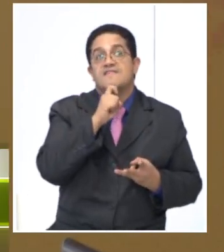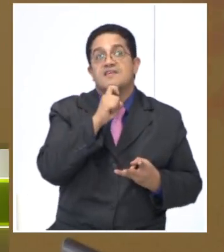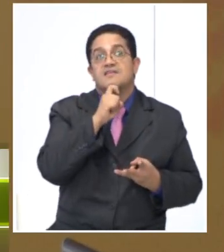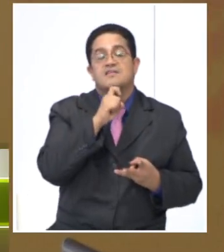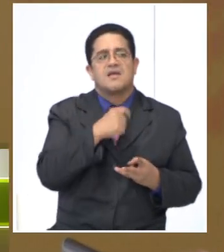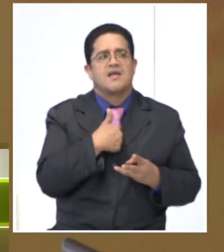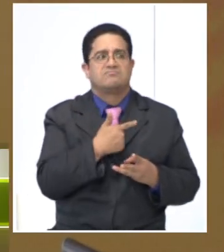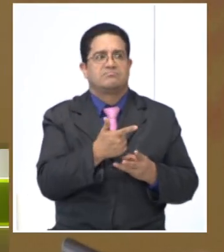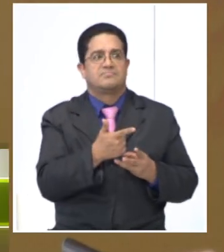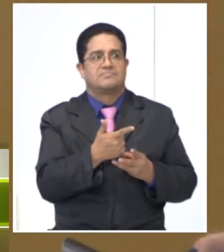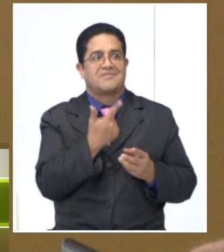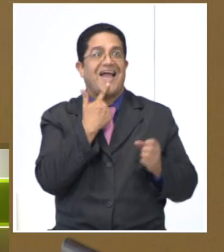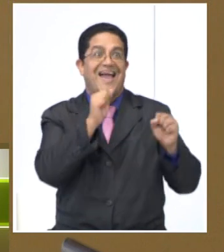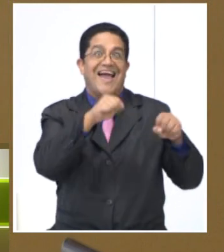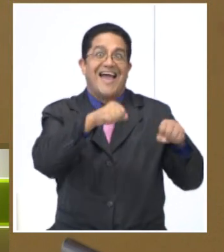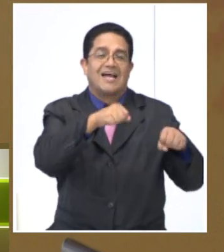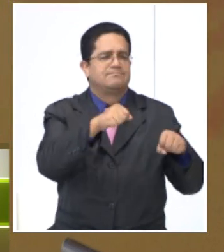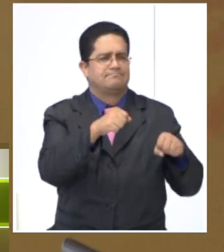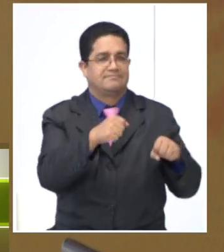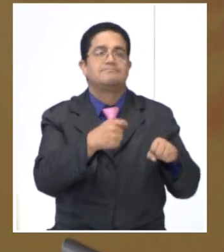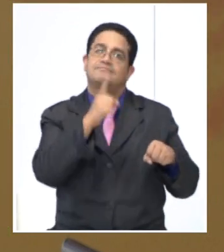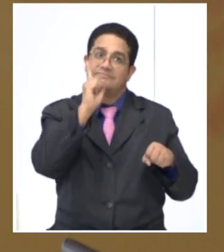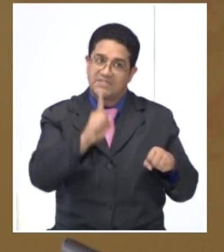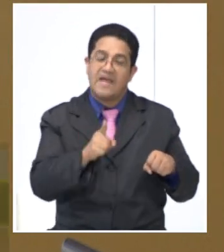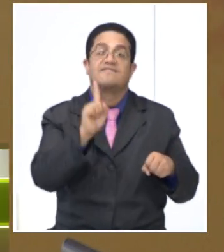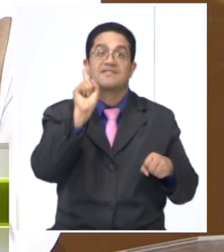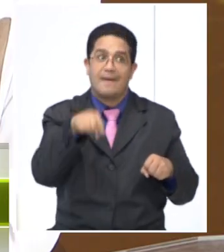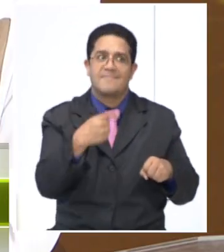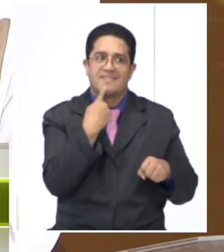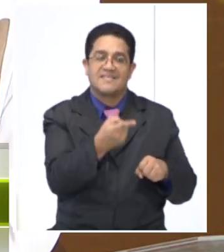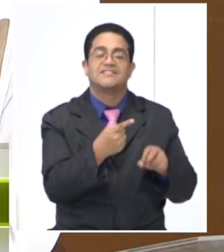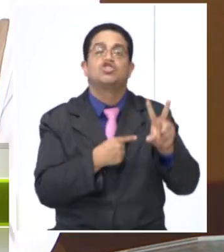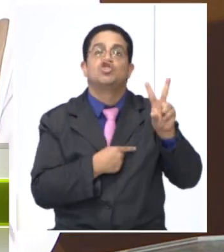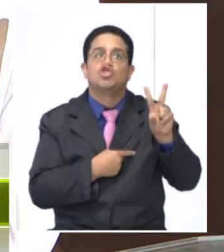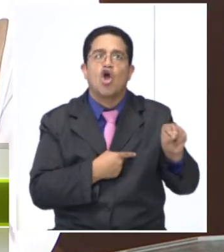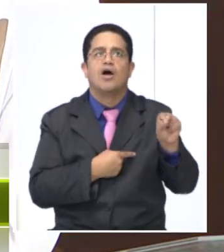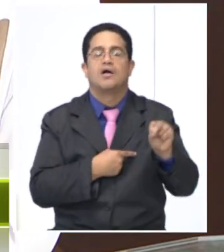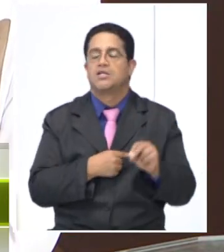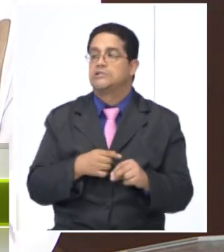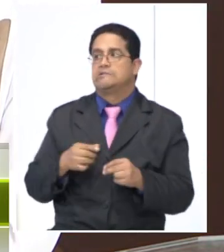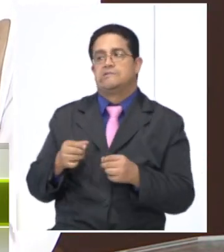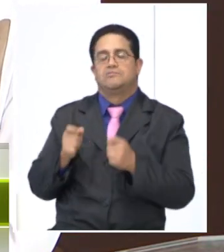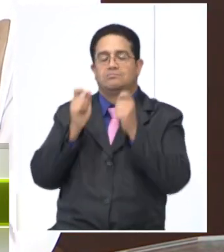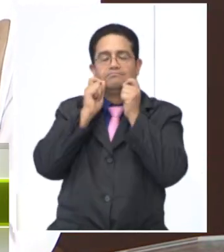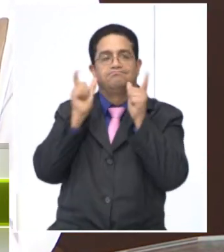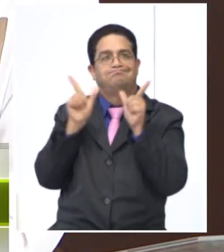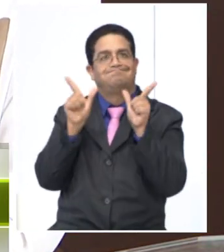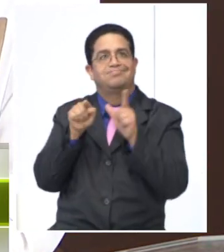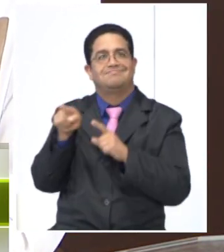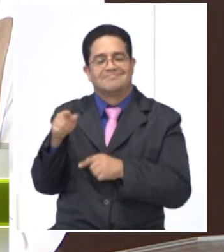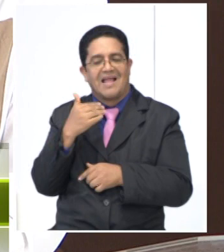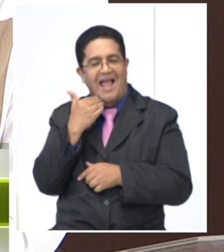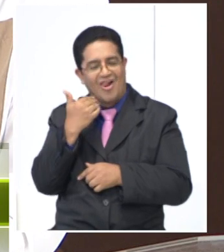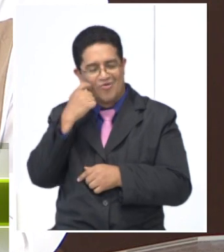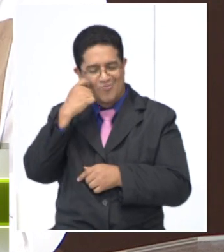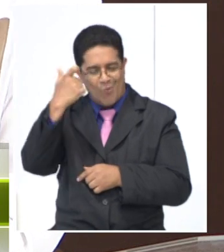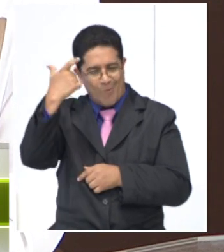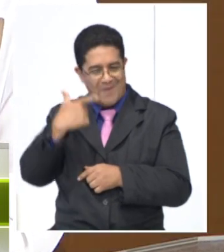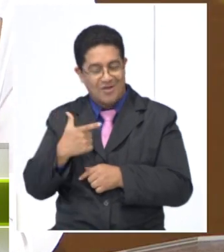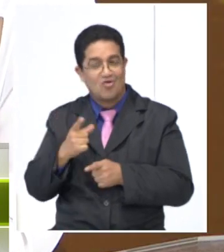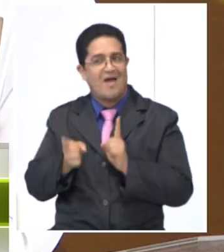no a ciertas cosas. Wow, saber decir que no, eso creo que es parte de ser un ser humano, que a